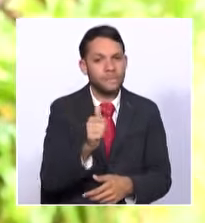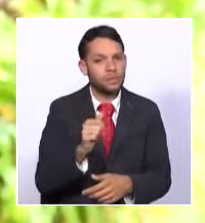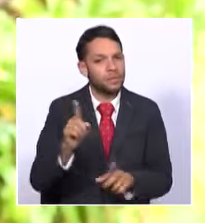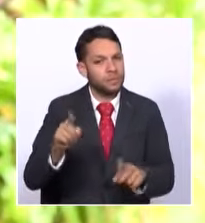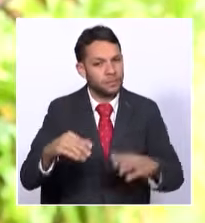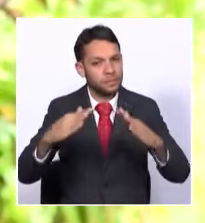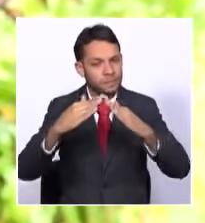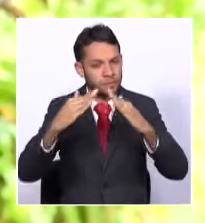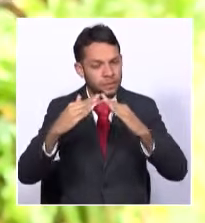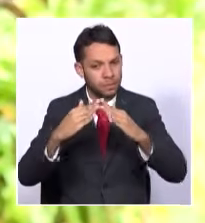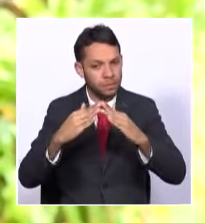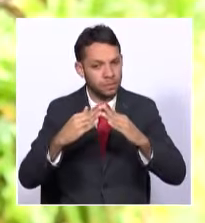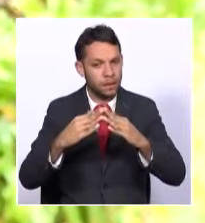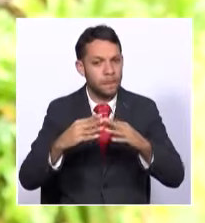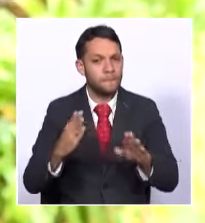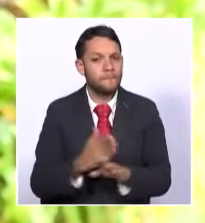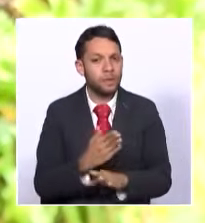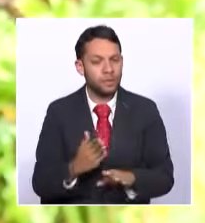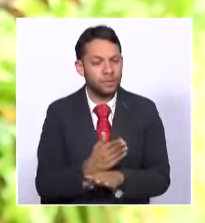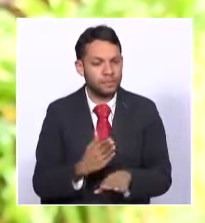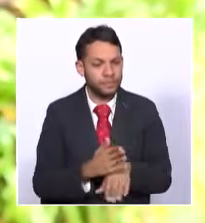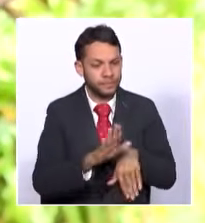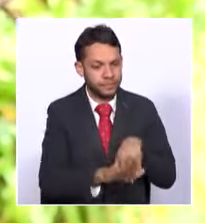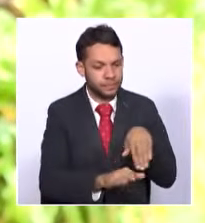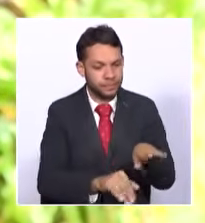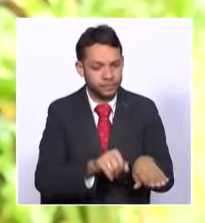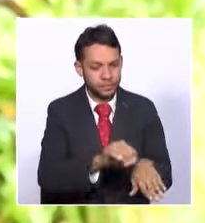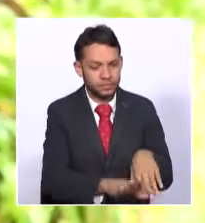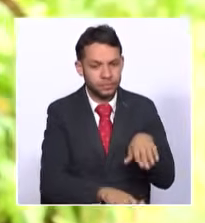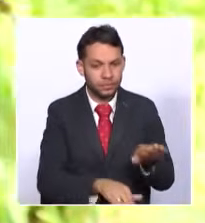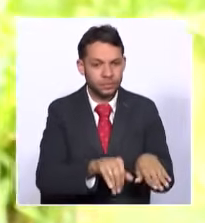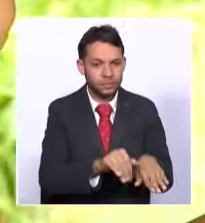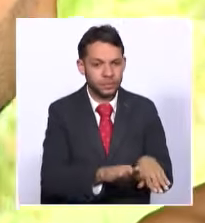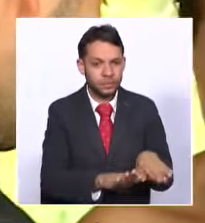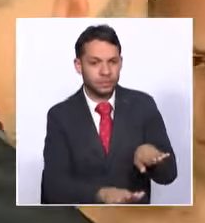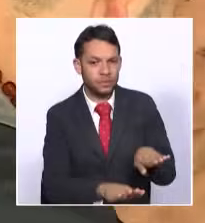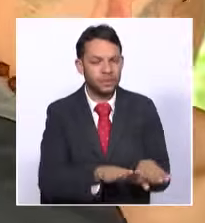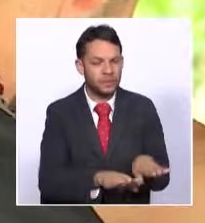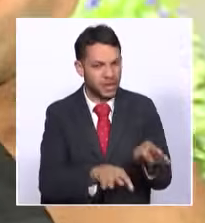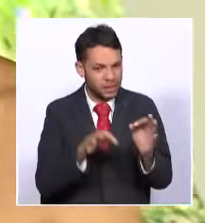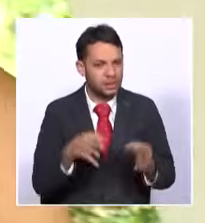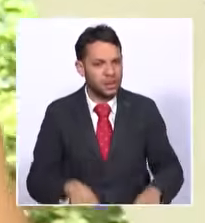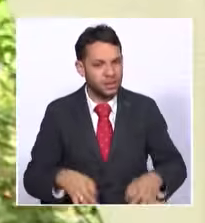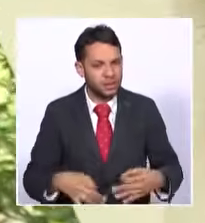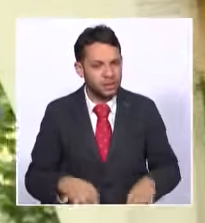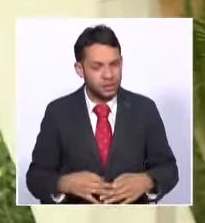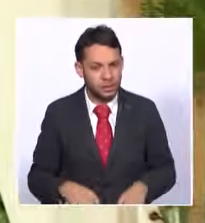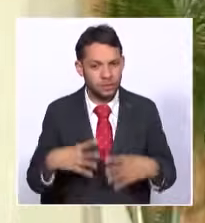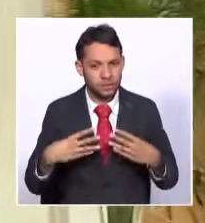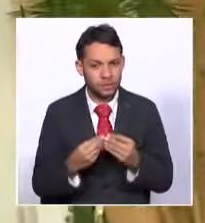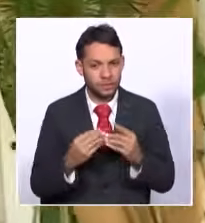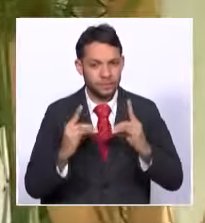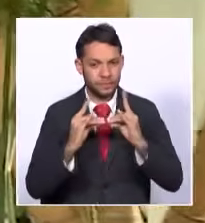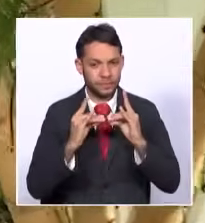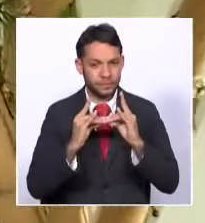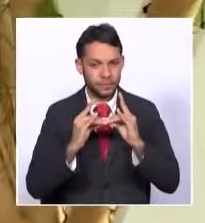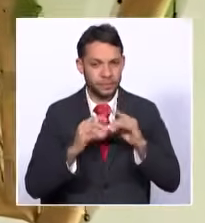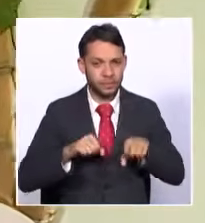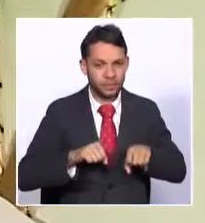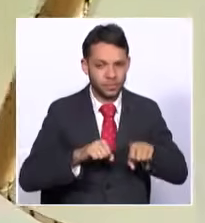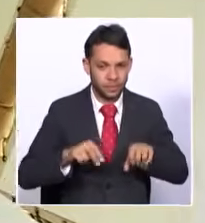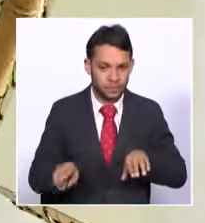para que vean si es que tienen una piernita más larga que la otra. Y es algo muy sencillo. Vamos a acostarnos, por